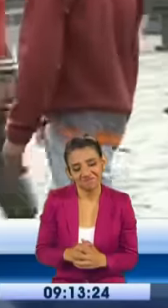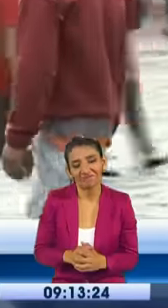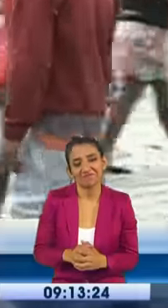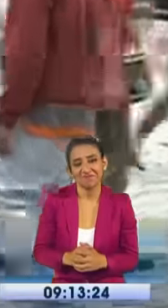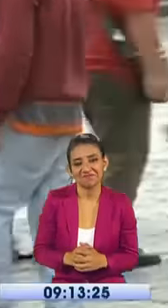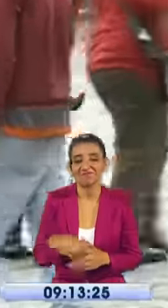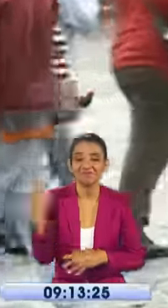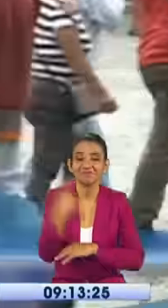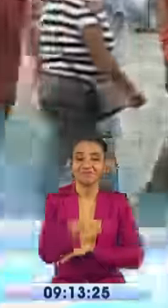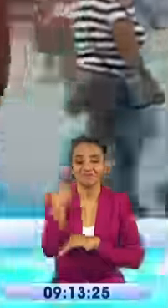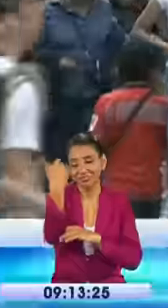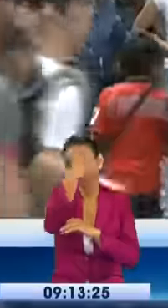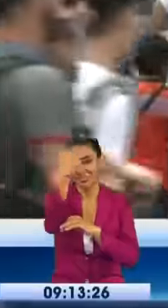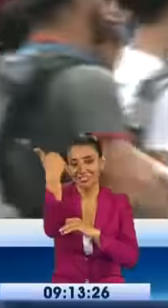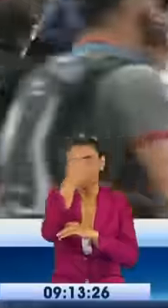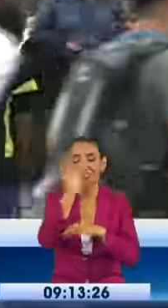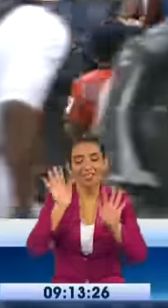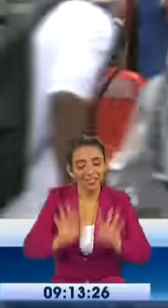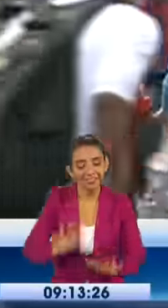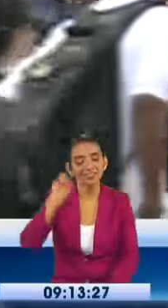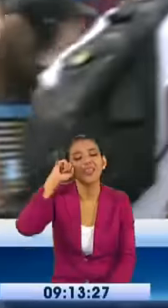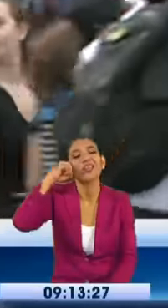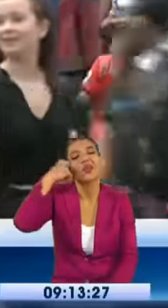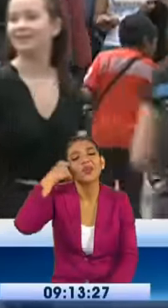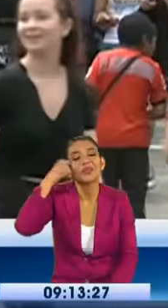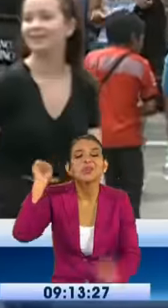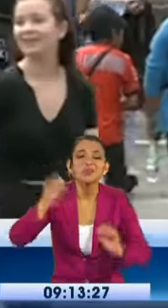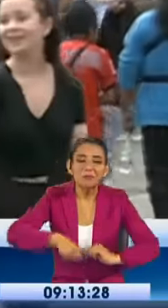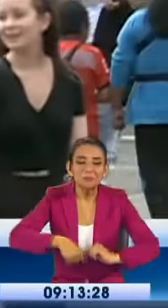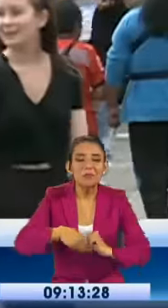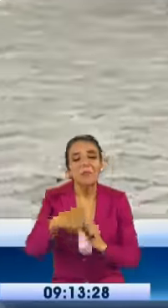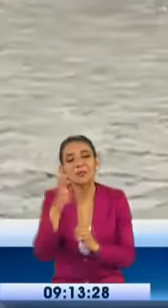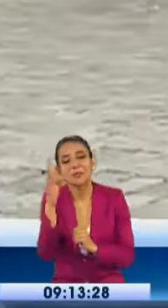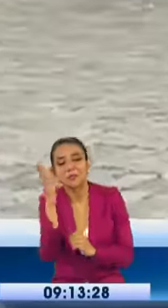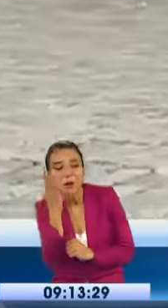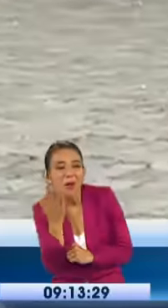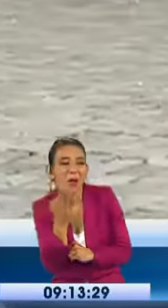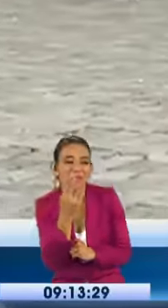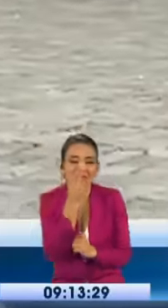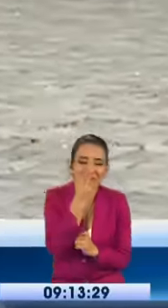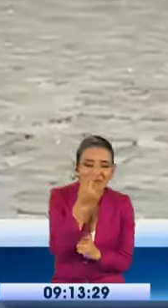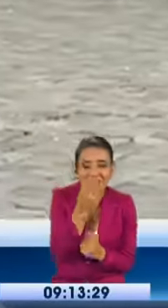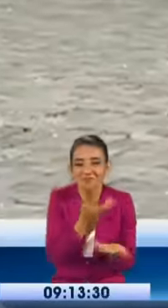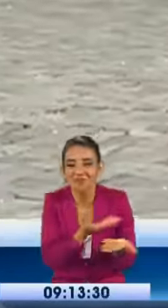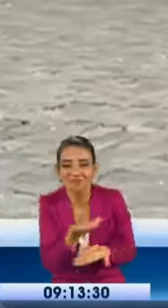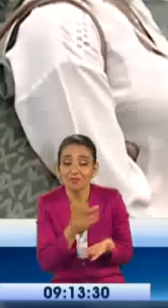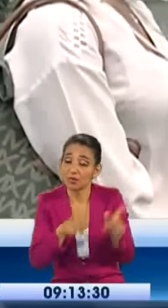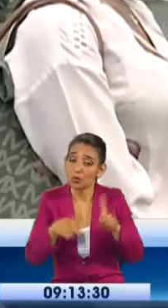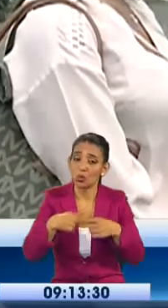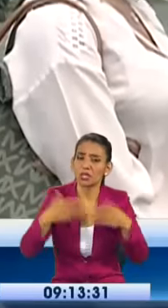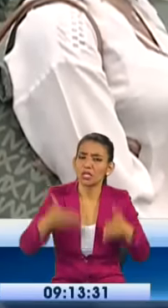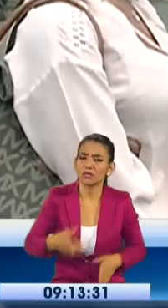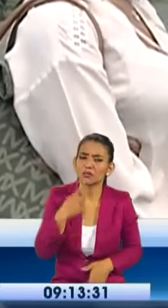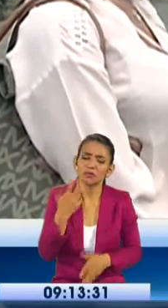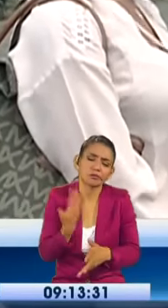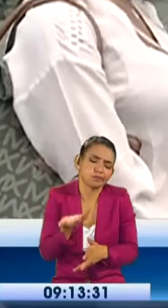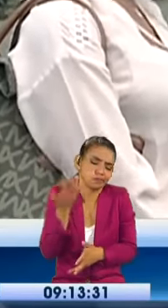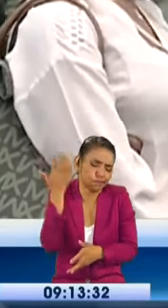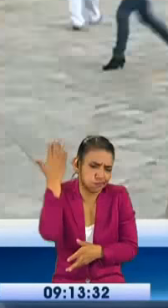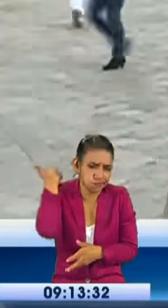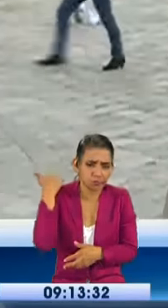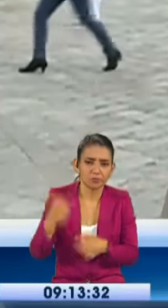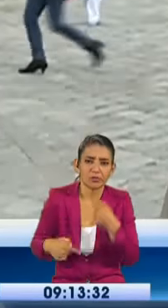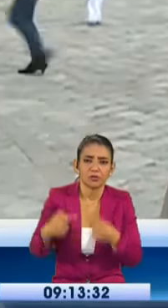celebración del Día de los Inocentes es el momento idóneo para reírse junto a los amigos. Tradición que, según varios quiteños, viene desde hace muchos